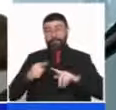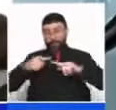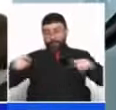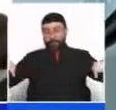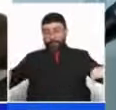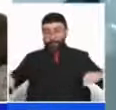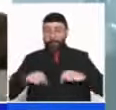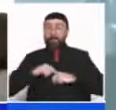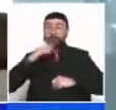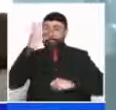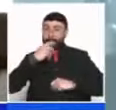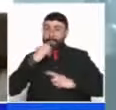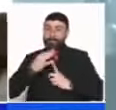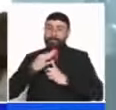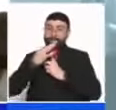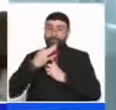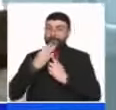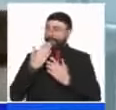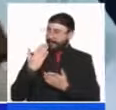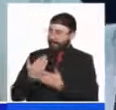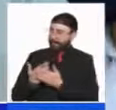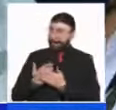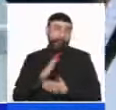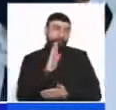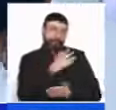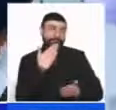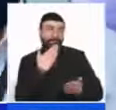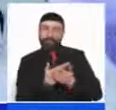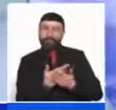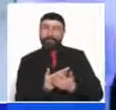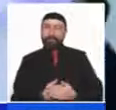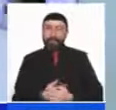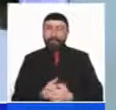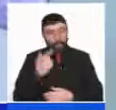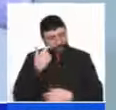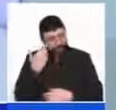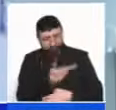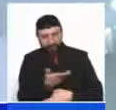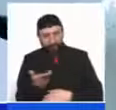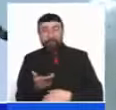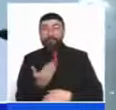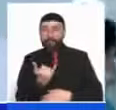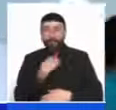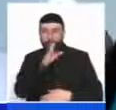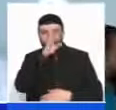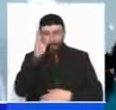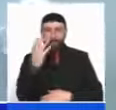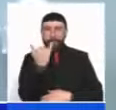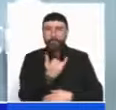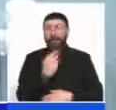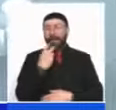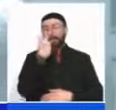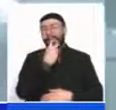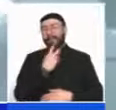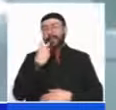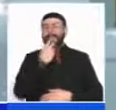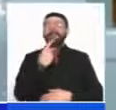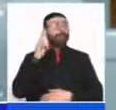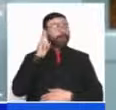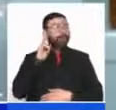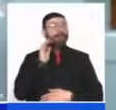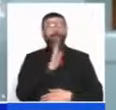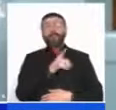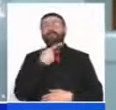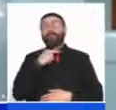Perfecto, Federico, gracias. Al contrario, muchas gracias a ustedes. Ahí lo tienen entonces, como estamos acostumbrados, un acento supremamente agradable, una